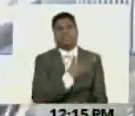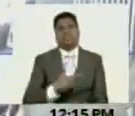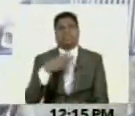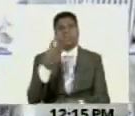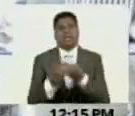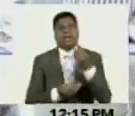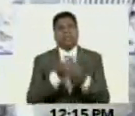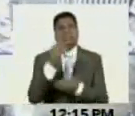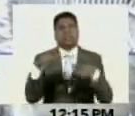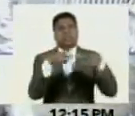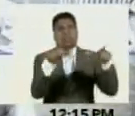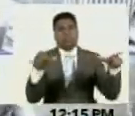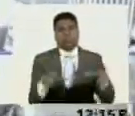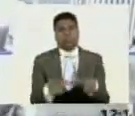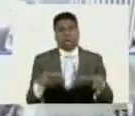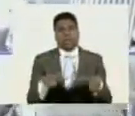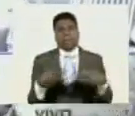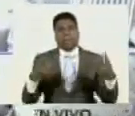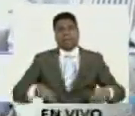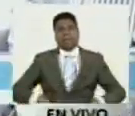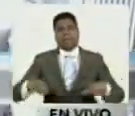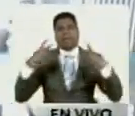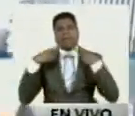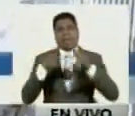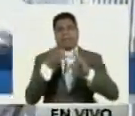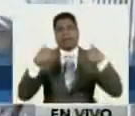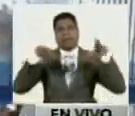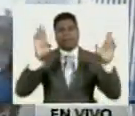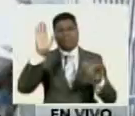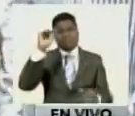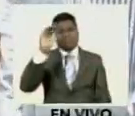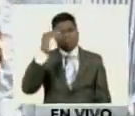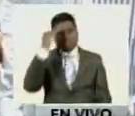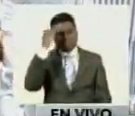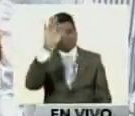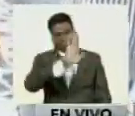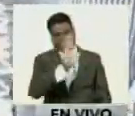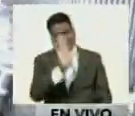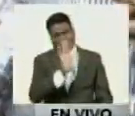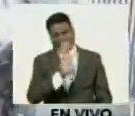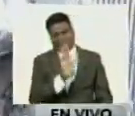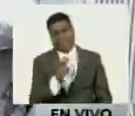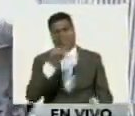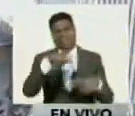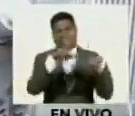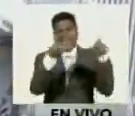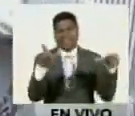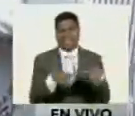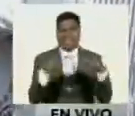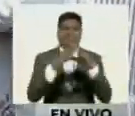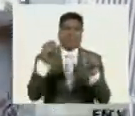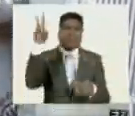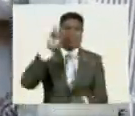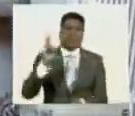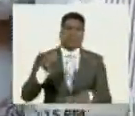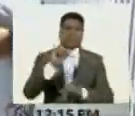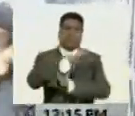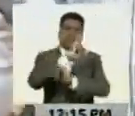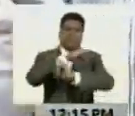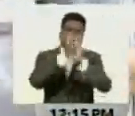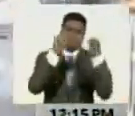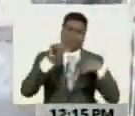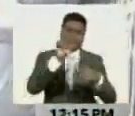creando espacios para la vida, espacio para la paz. Despedimos este pase desde acá para toda Venezuela. ¡Feliz Semana